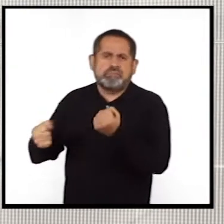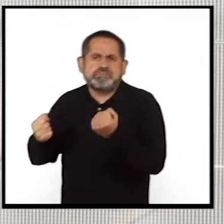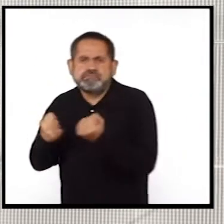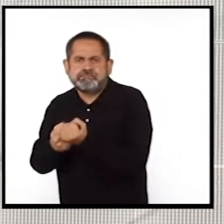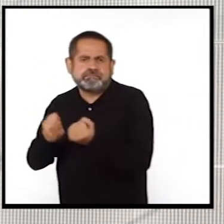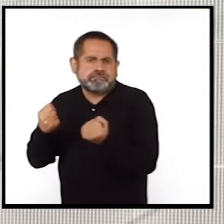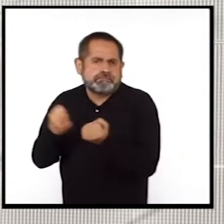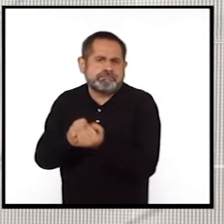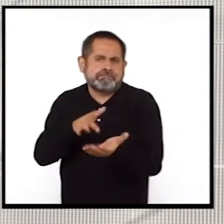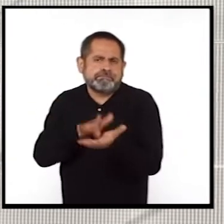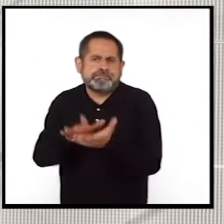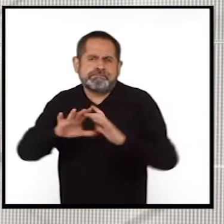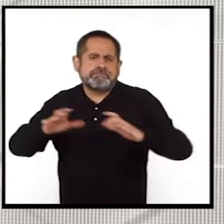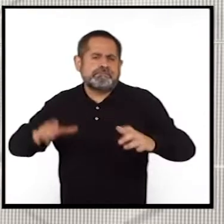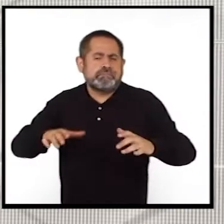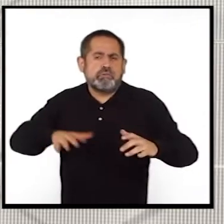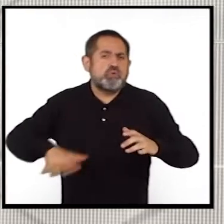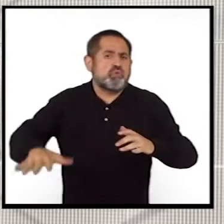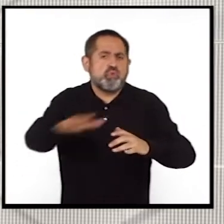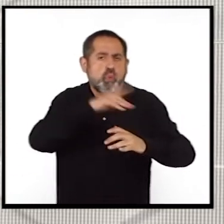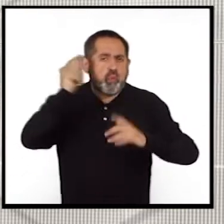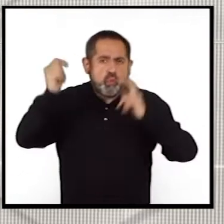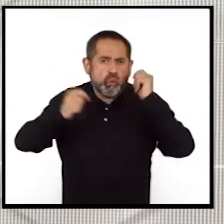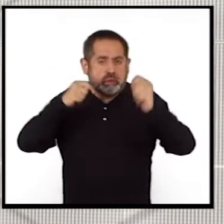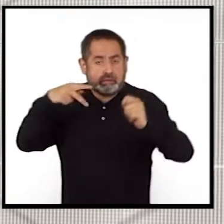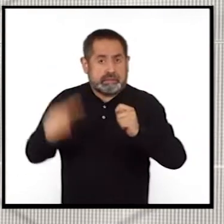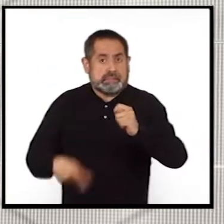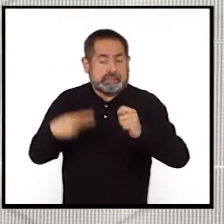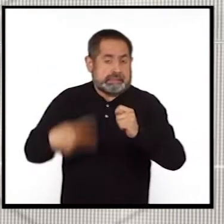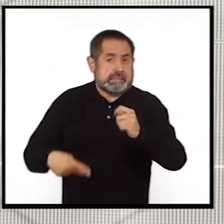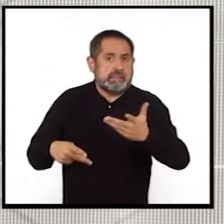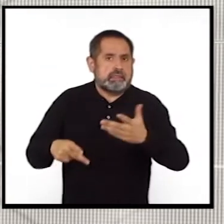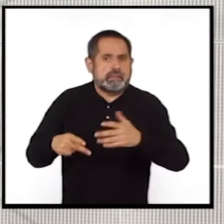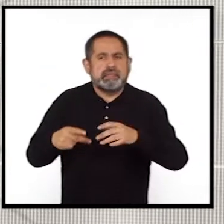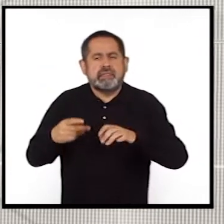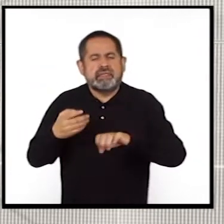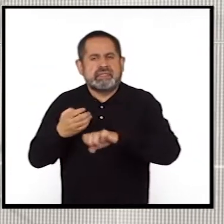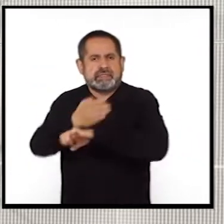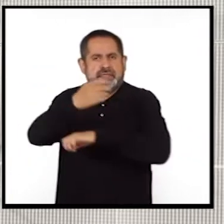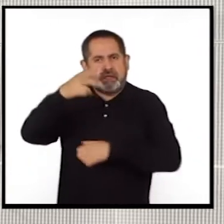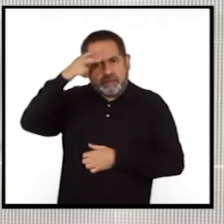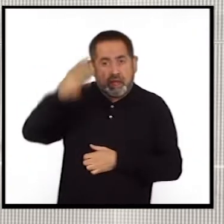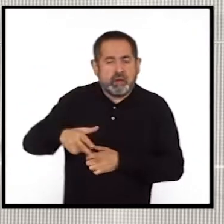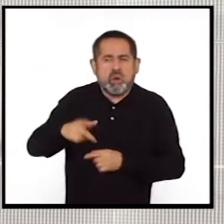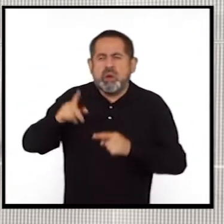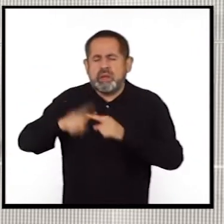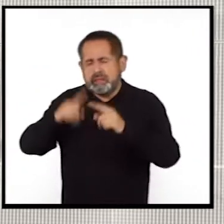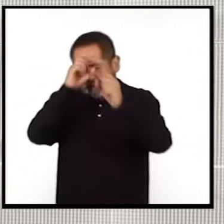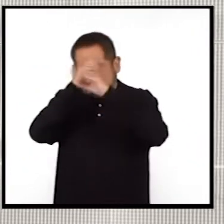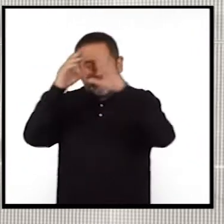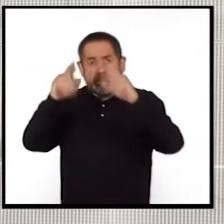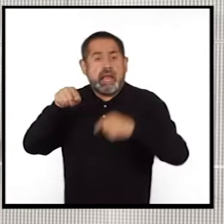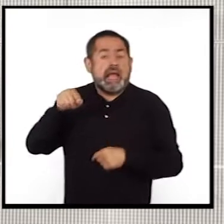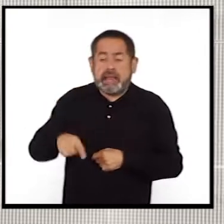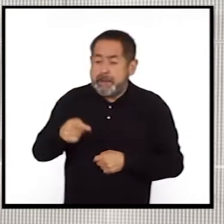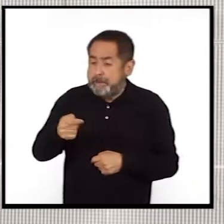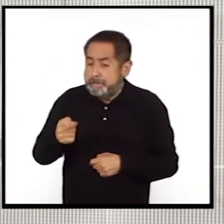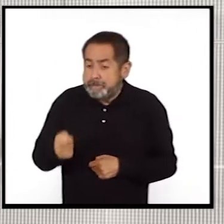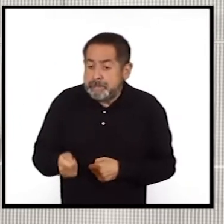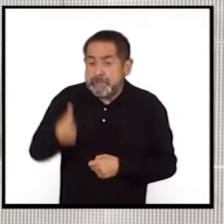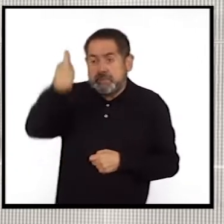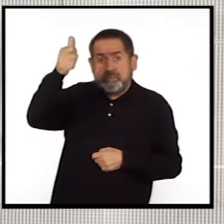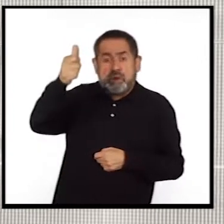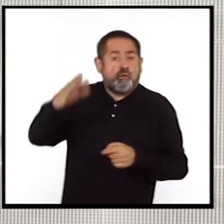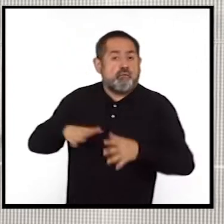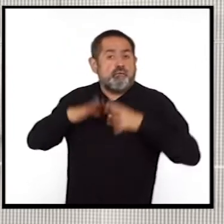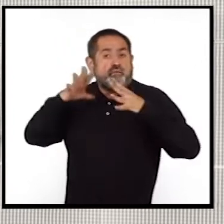a un hombre que ha fortalecido el turismo en nuestro estado, que ha fortalecido la visión de los pueblos mágicos, teniendo en